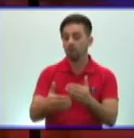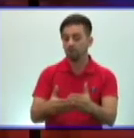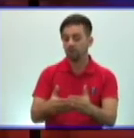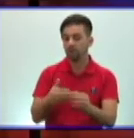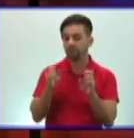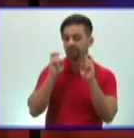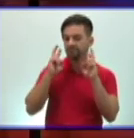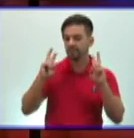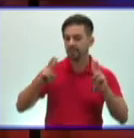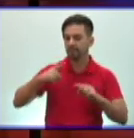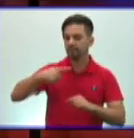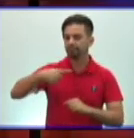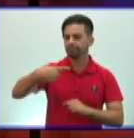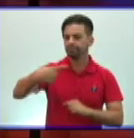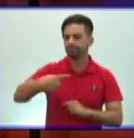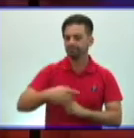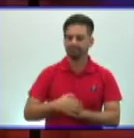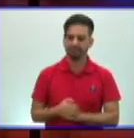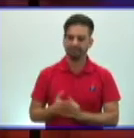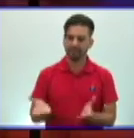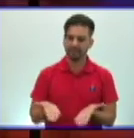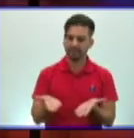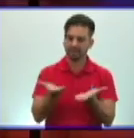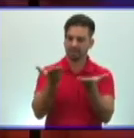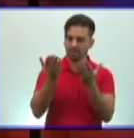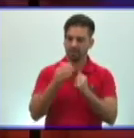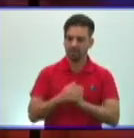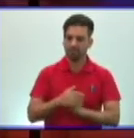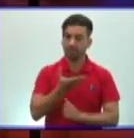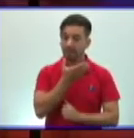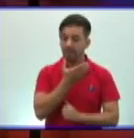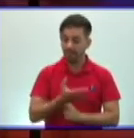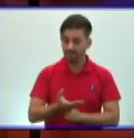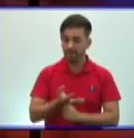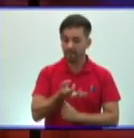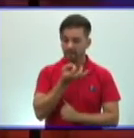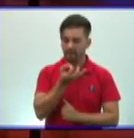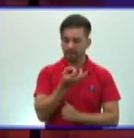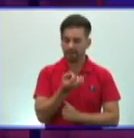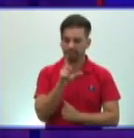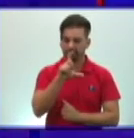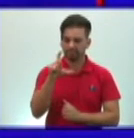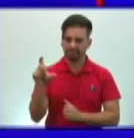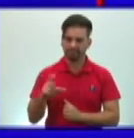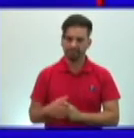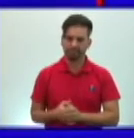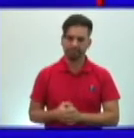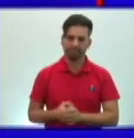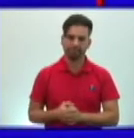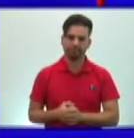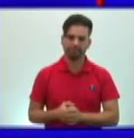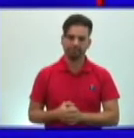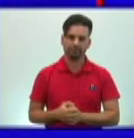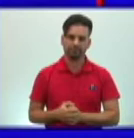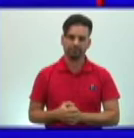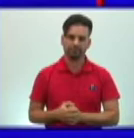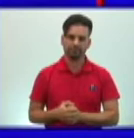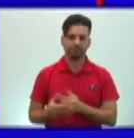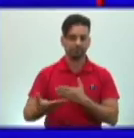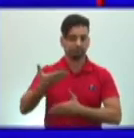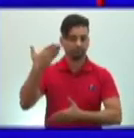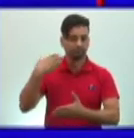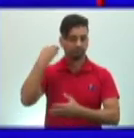vivo, dinámico, enriquecido, que expresa y que Fidel nos los viene planteando. Y el Martí, el